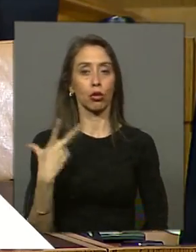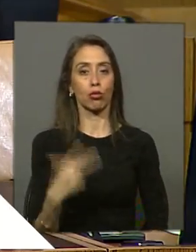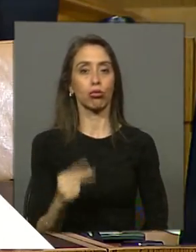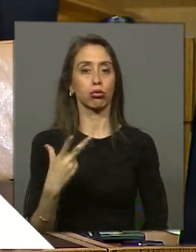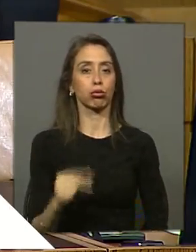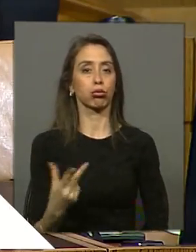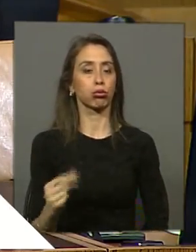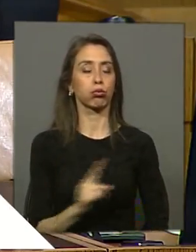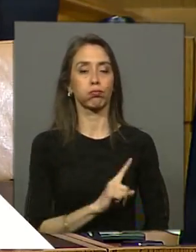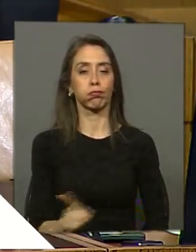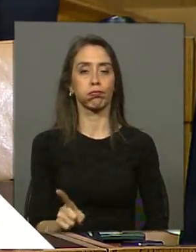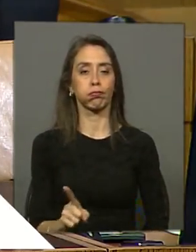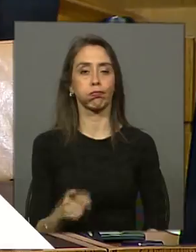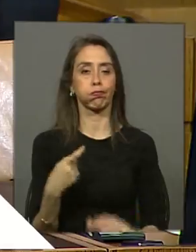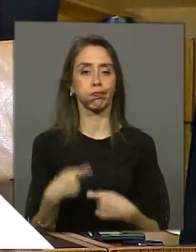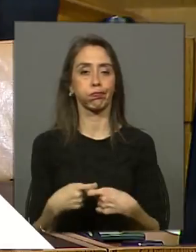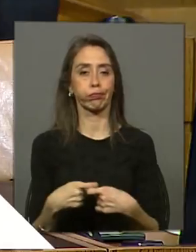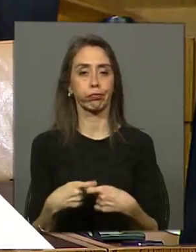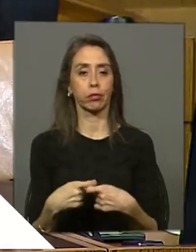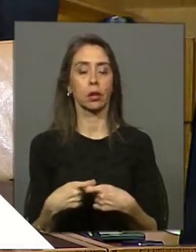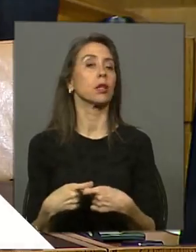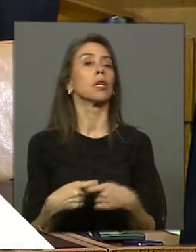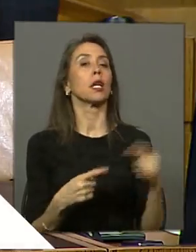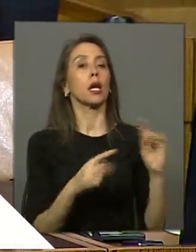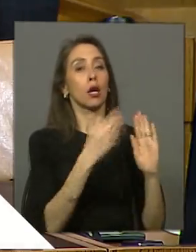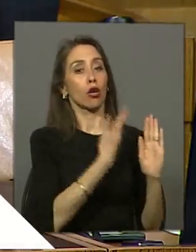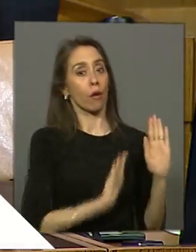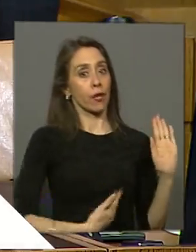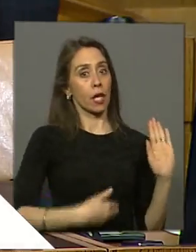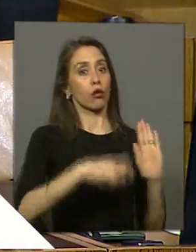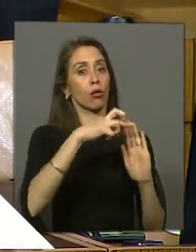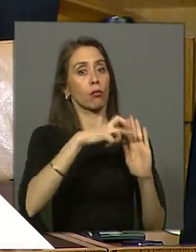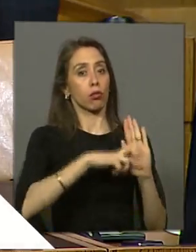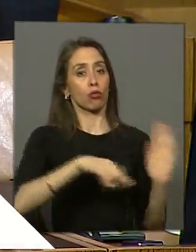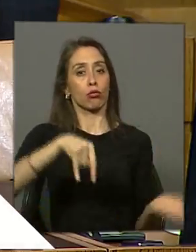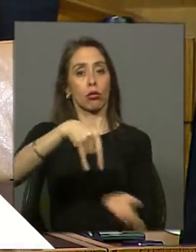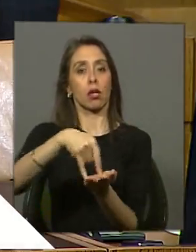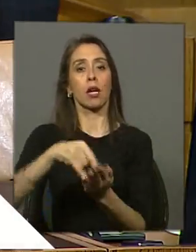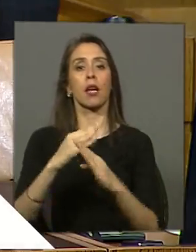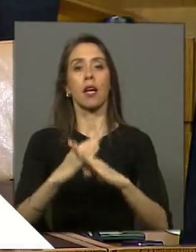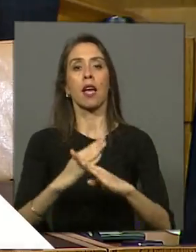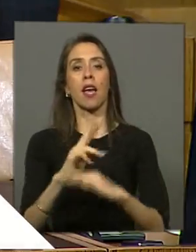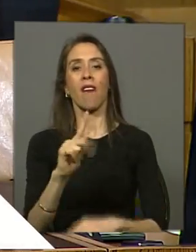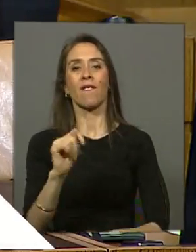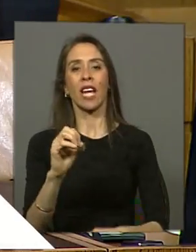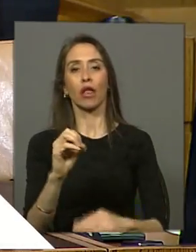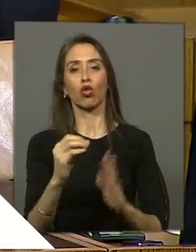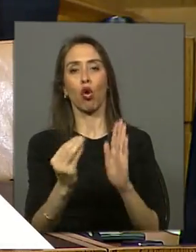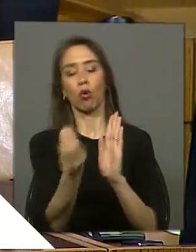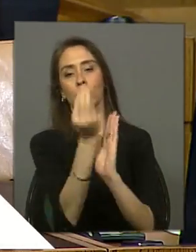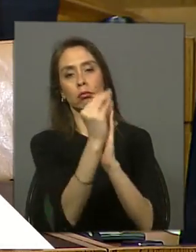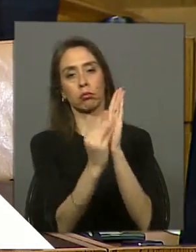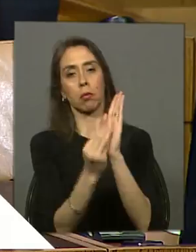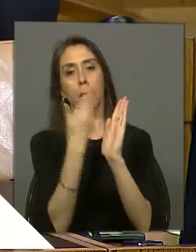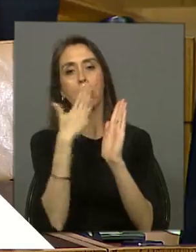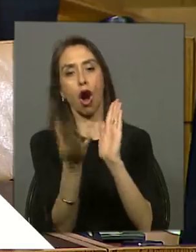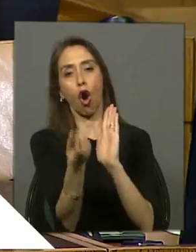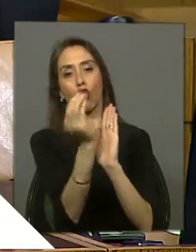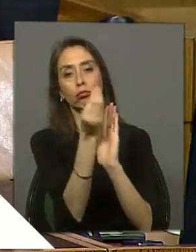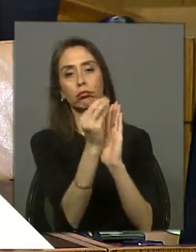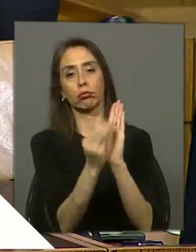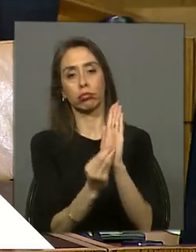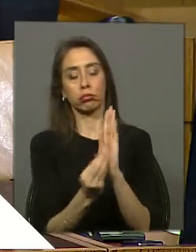de colaborar para poder tener un veto que permita hacer los ajustes y las mejoras que este proyecto de ley necesita eso es lo que